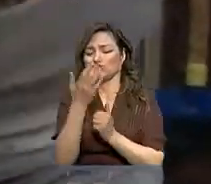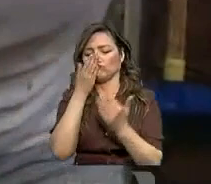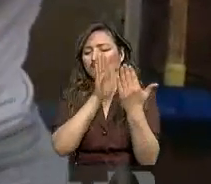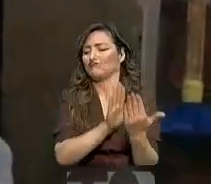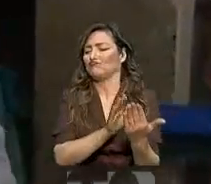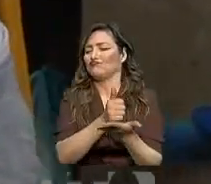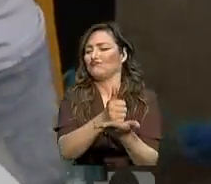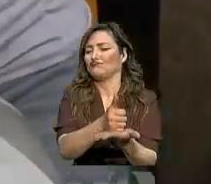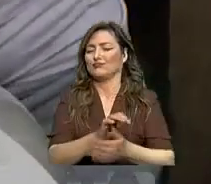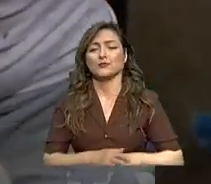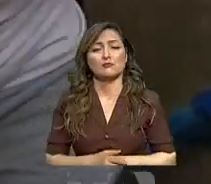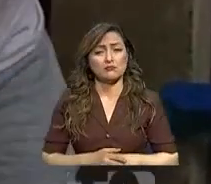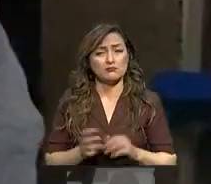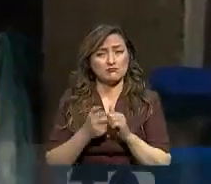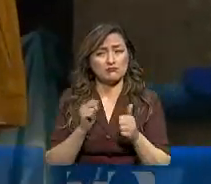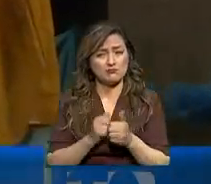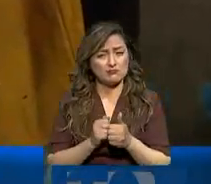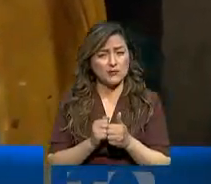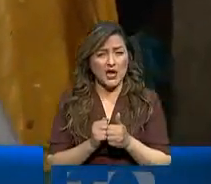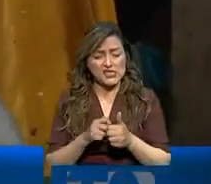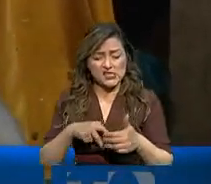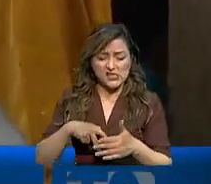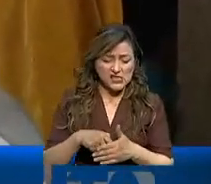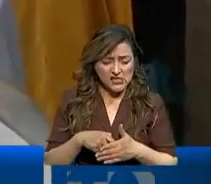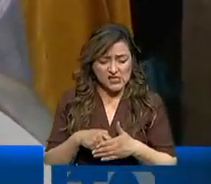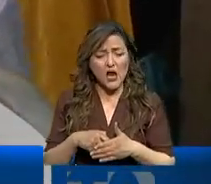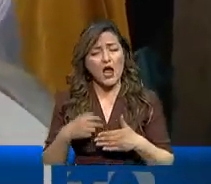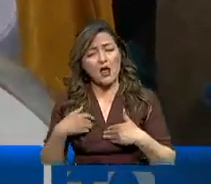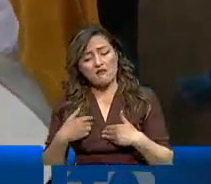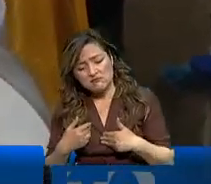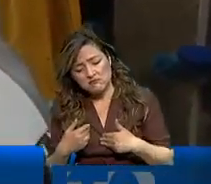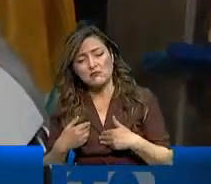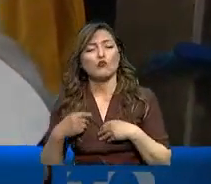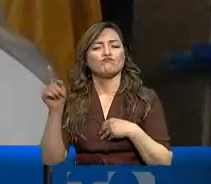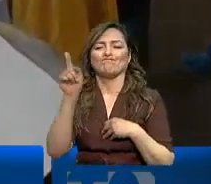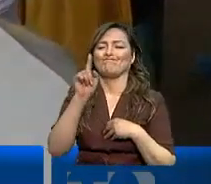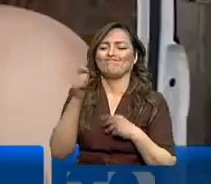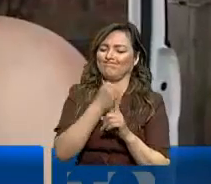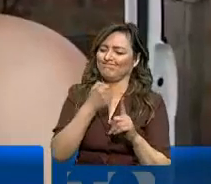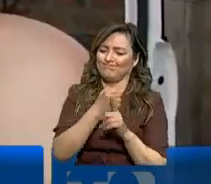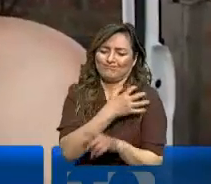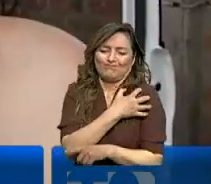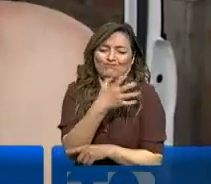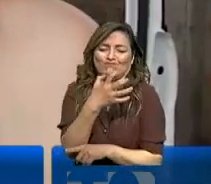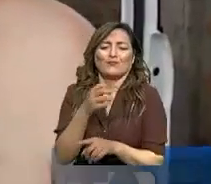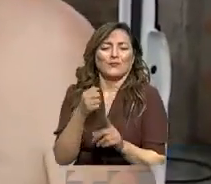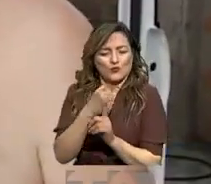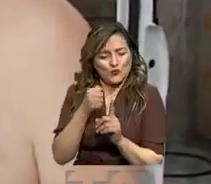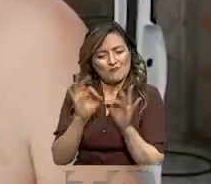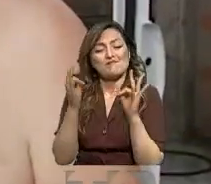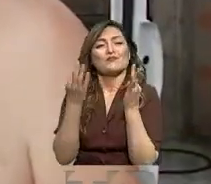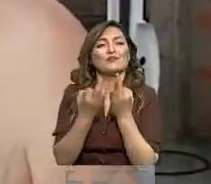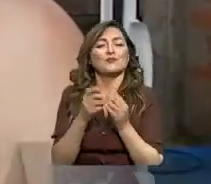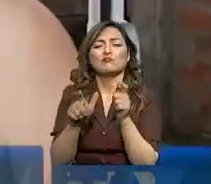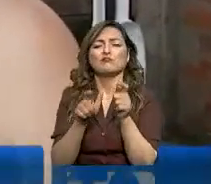tragedia no lo ha detenido. De lo contrario, lo ha fortalecido aún más para salir adelante con su familia. Que le eche para adelante, que no